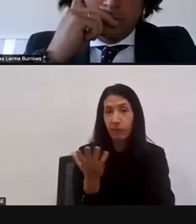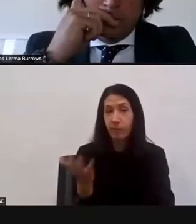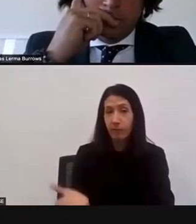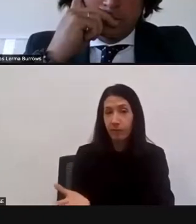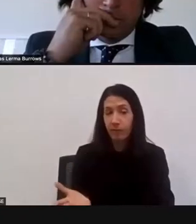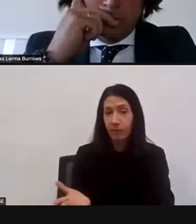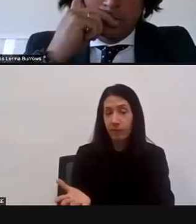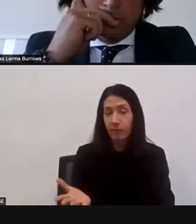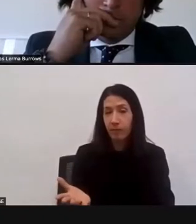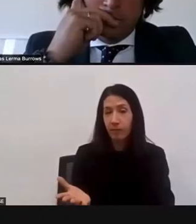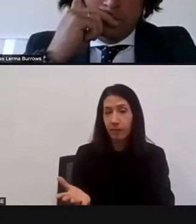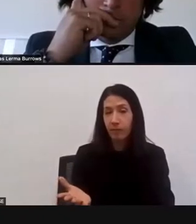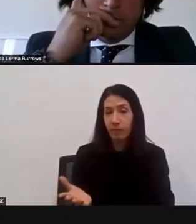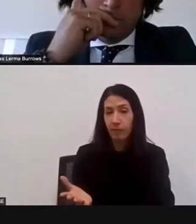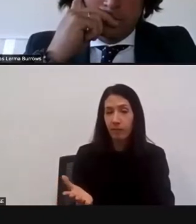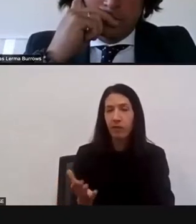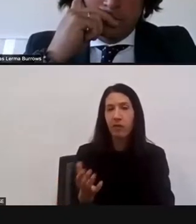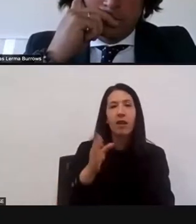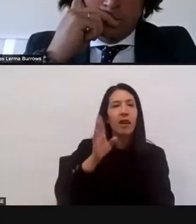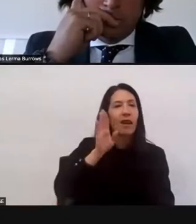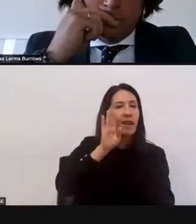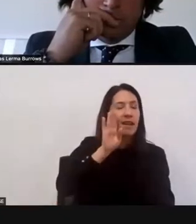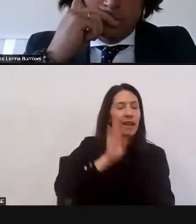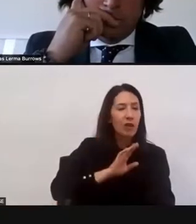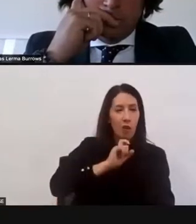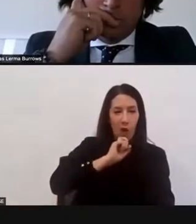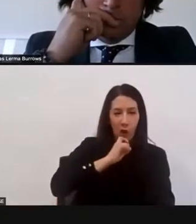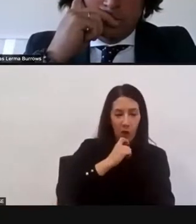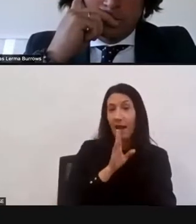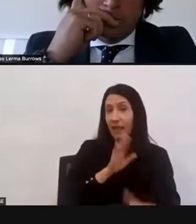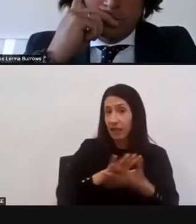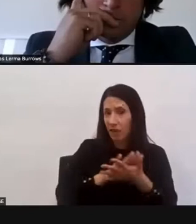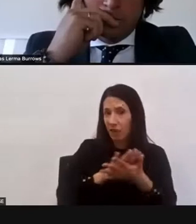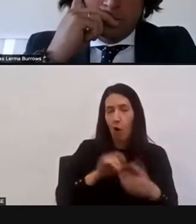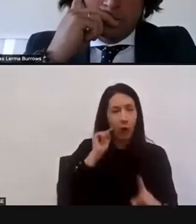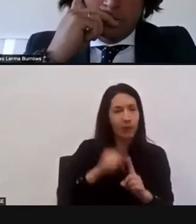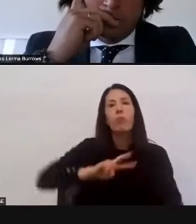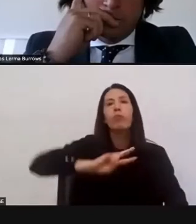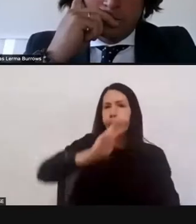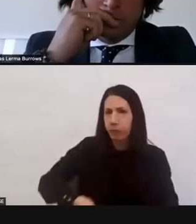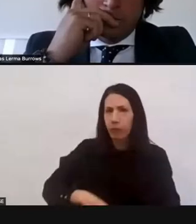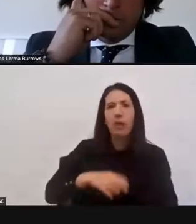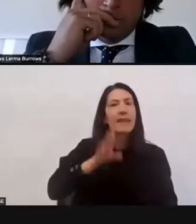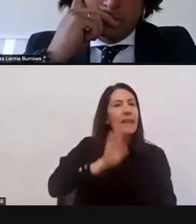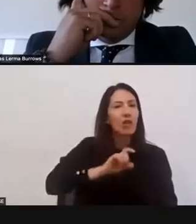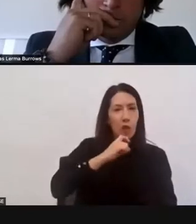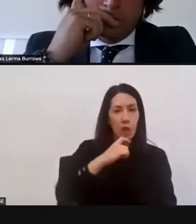el punto de partida del delito de odio, decíamos que evidentemente para que se considere el delito de odio tiene que existir dos componentes.